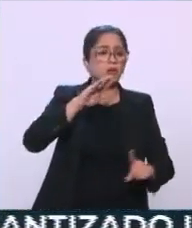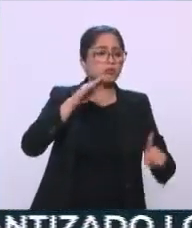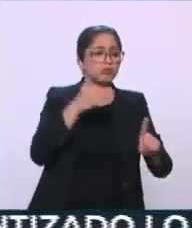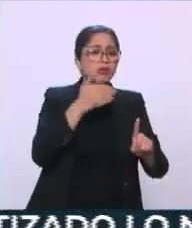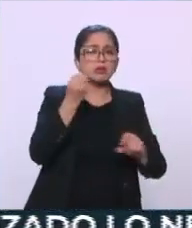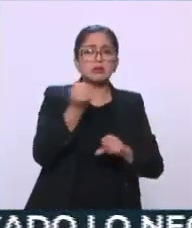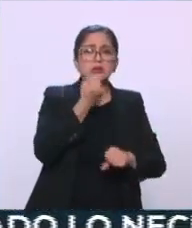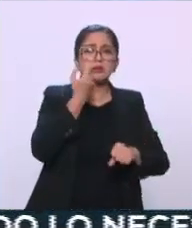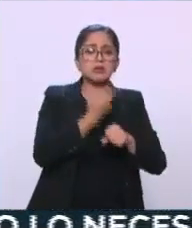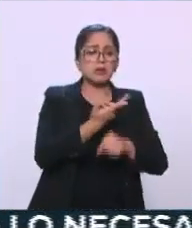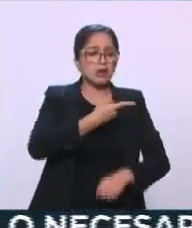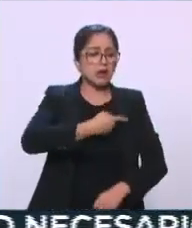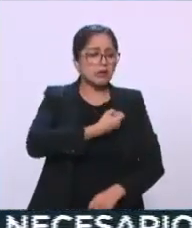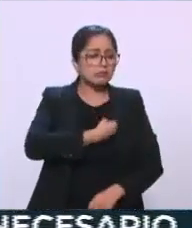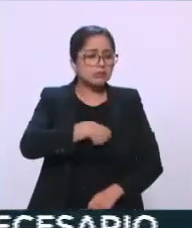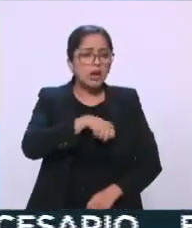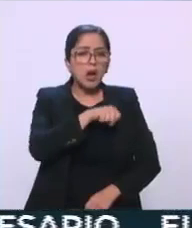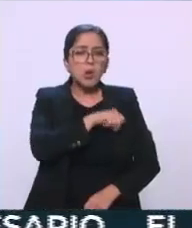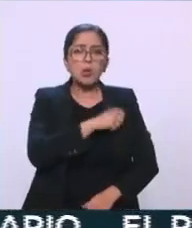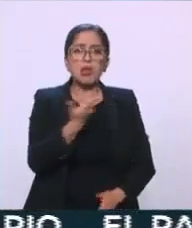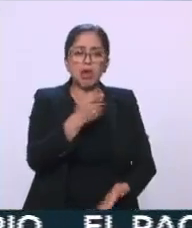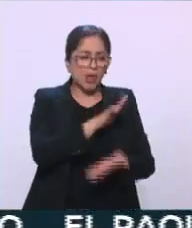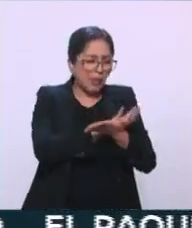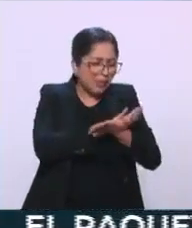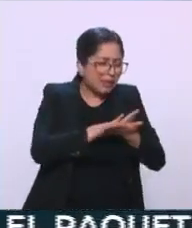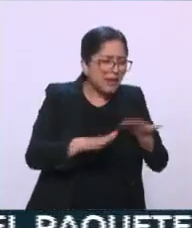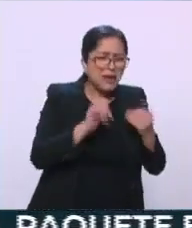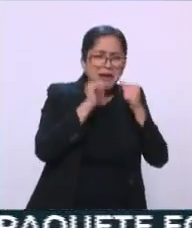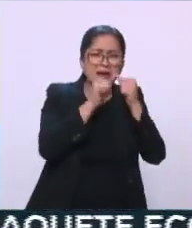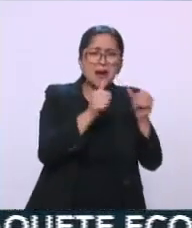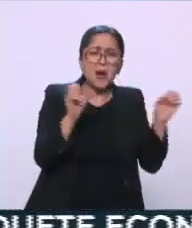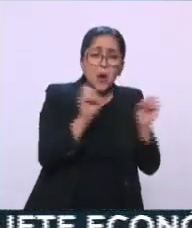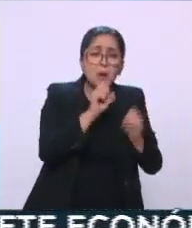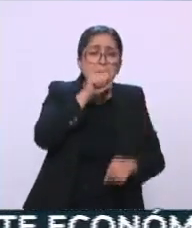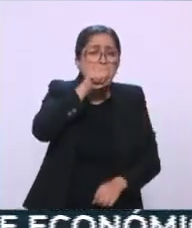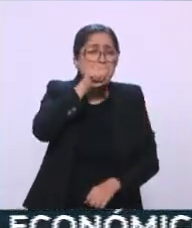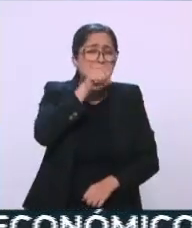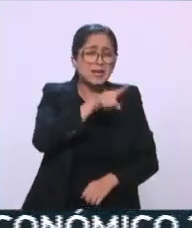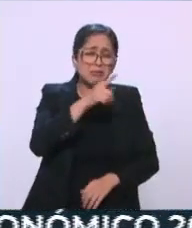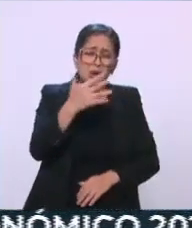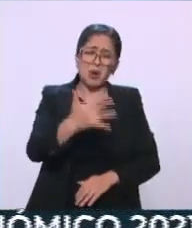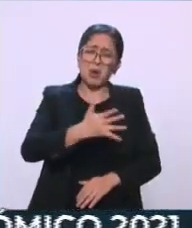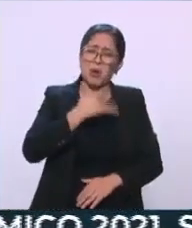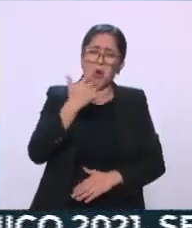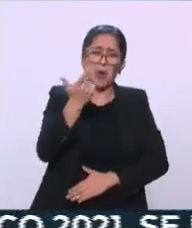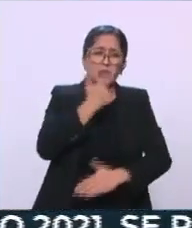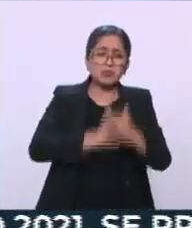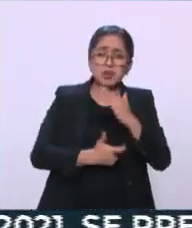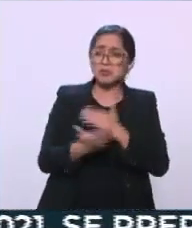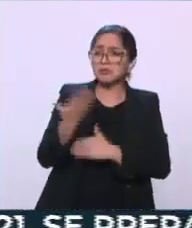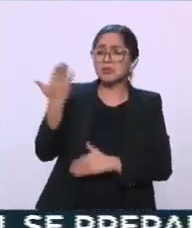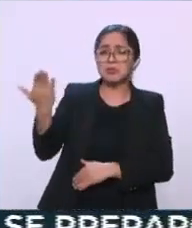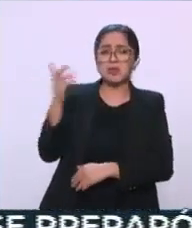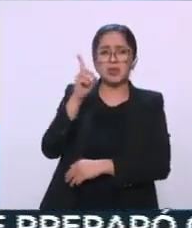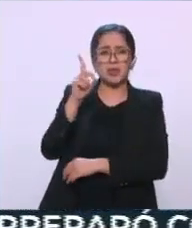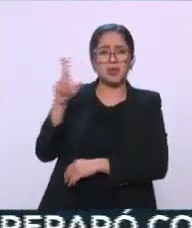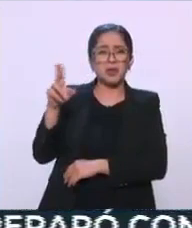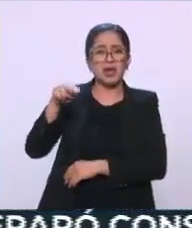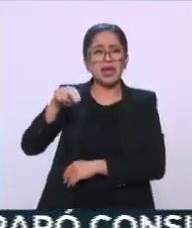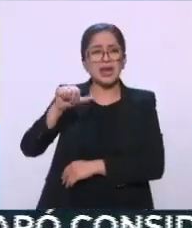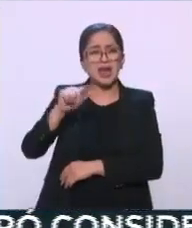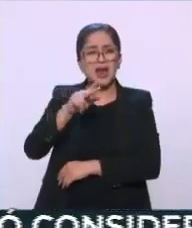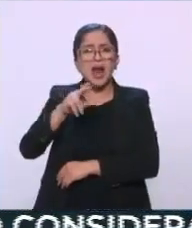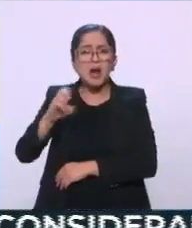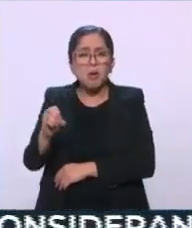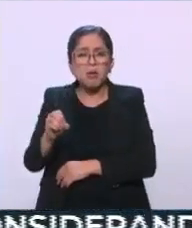huesos, es decir, devastado, más un nivel de corrupción que en el caso del doctor Narro llegó a un nivel